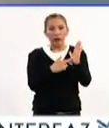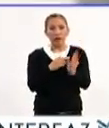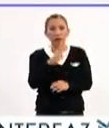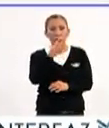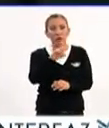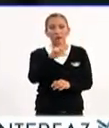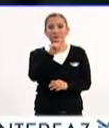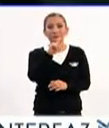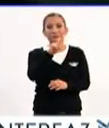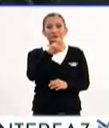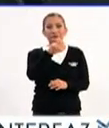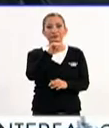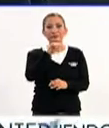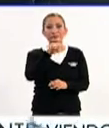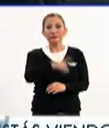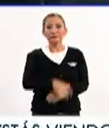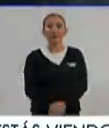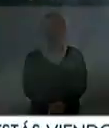de la relatividad.